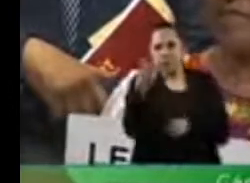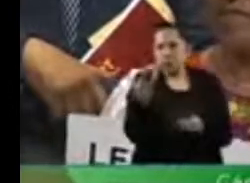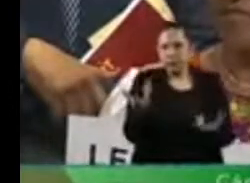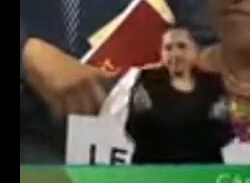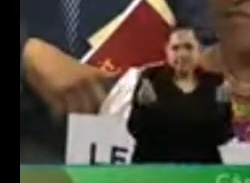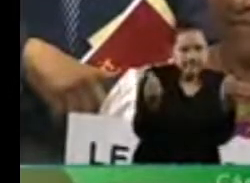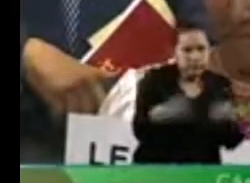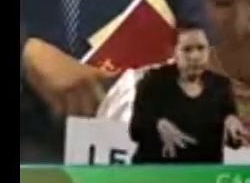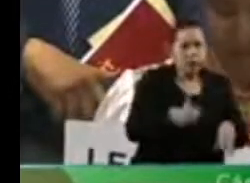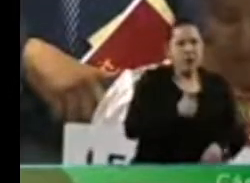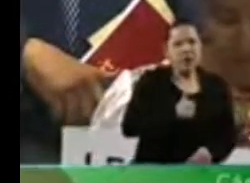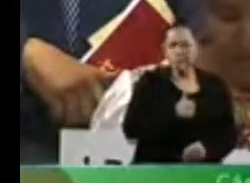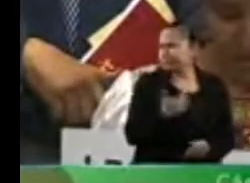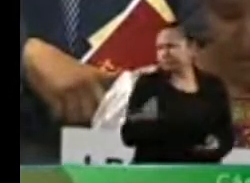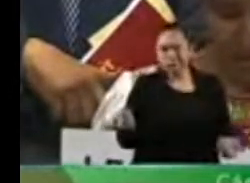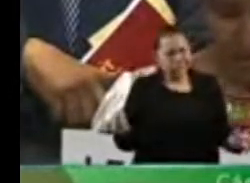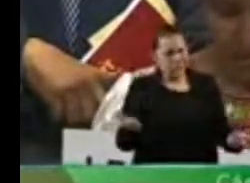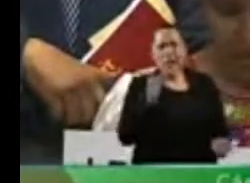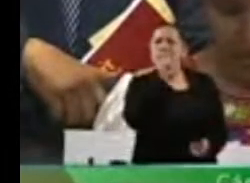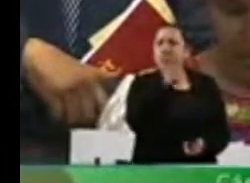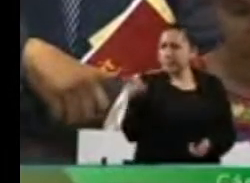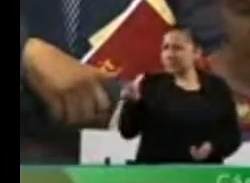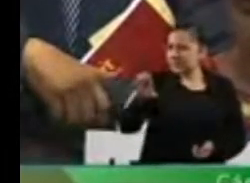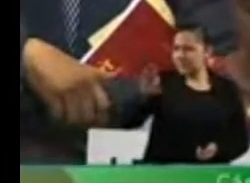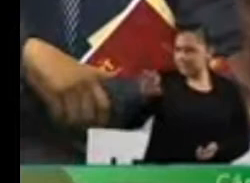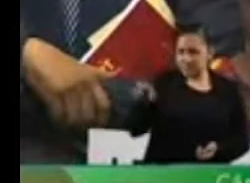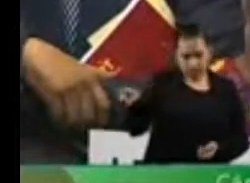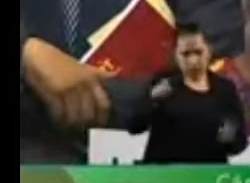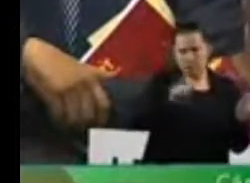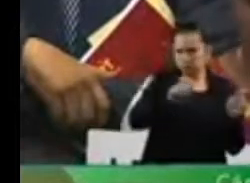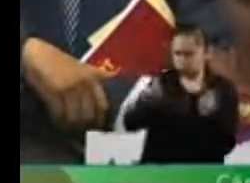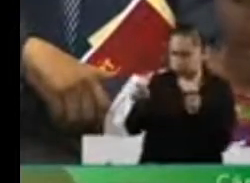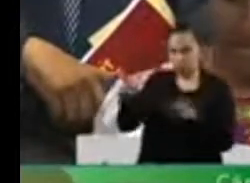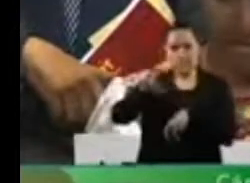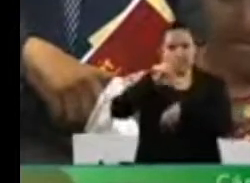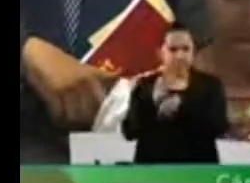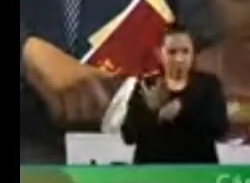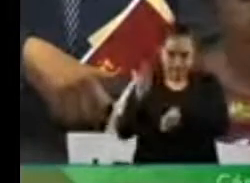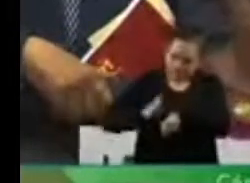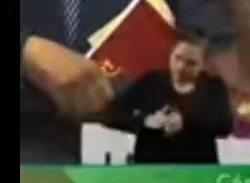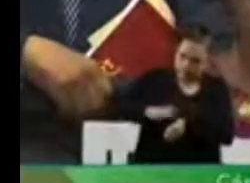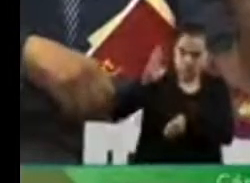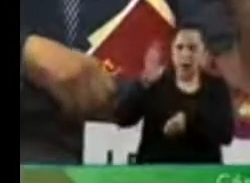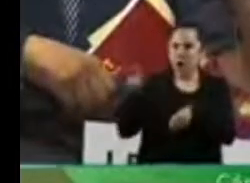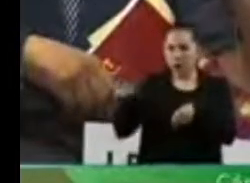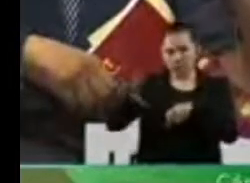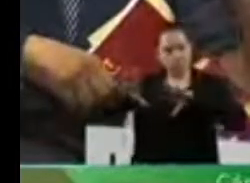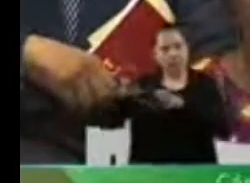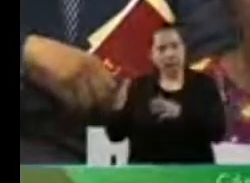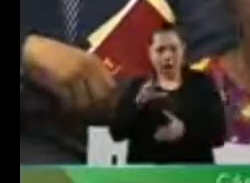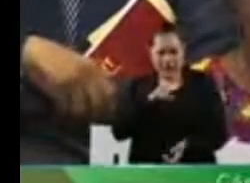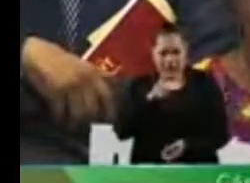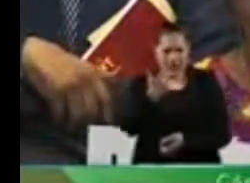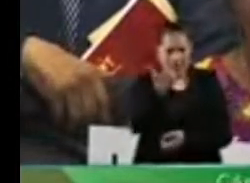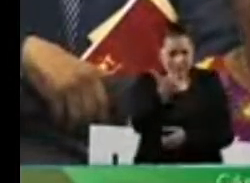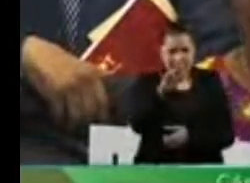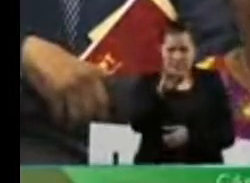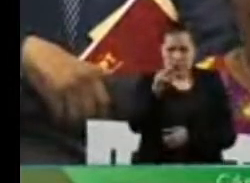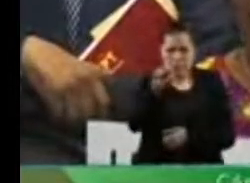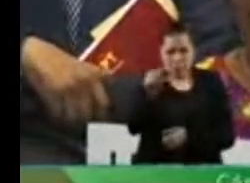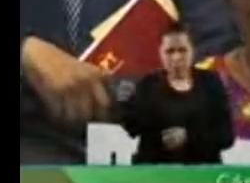y extranjeras Comisión Federal de Electricidad, que vale 7.400.000 millones de pesos, con una inversión de menos de 1 billón